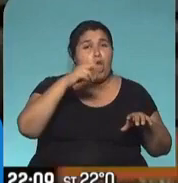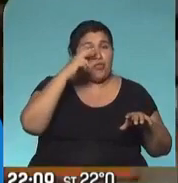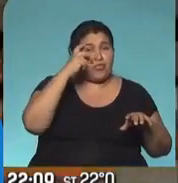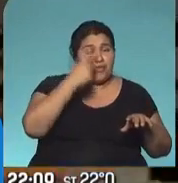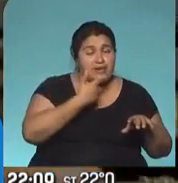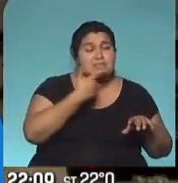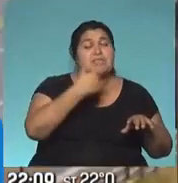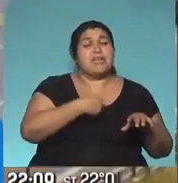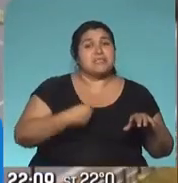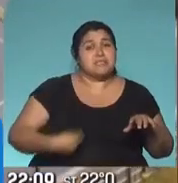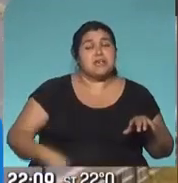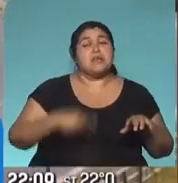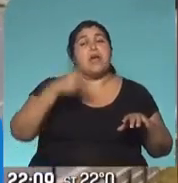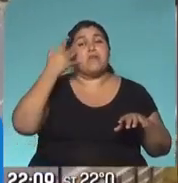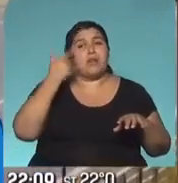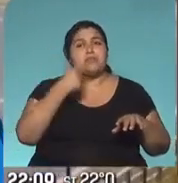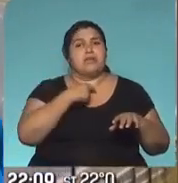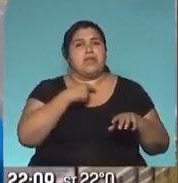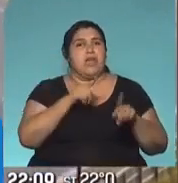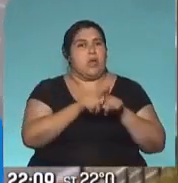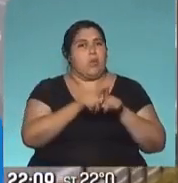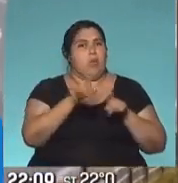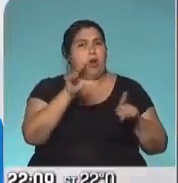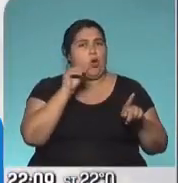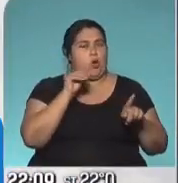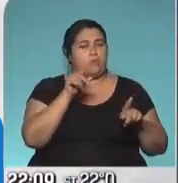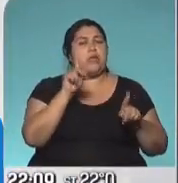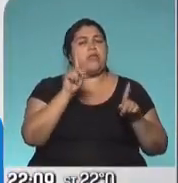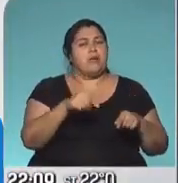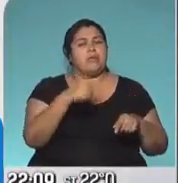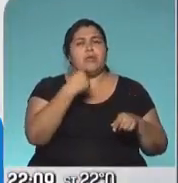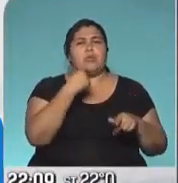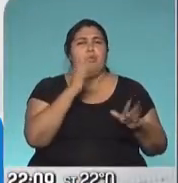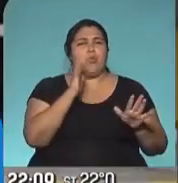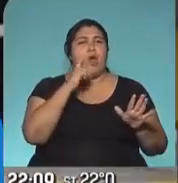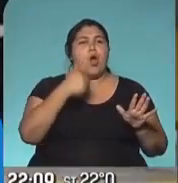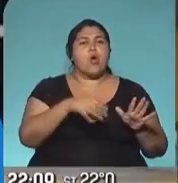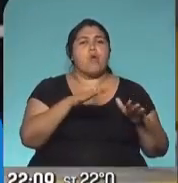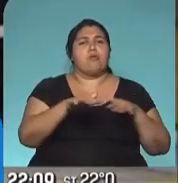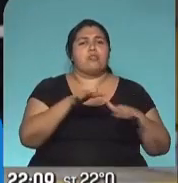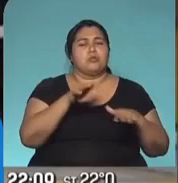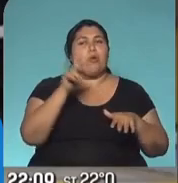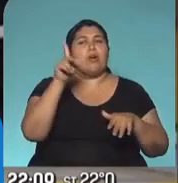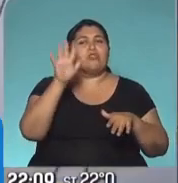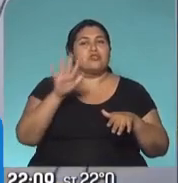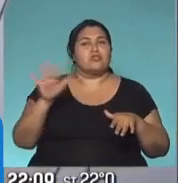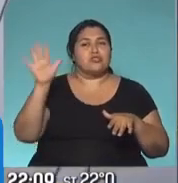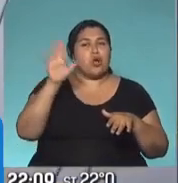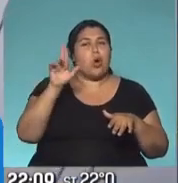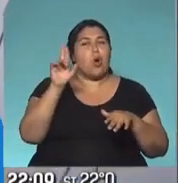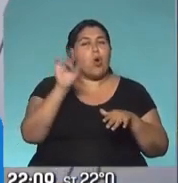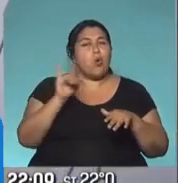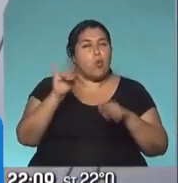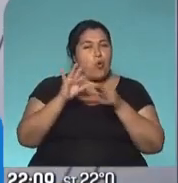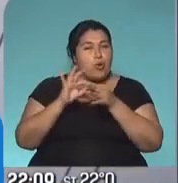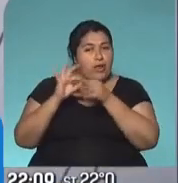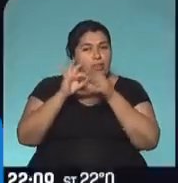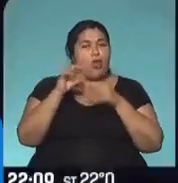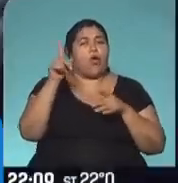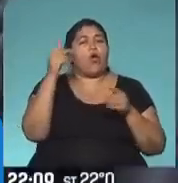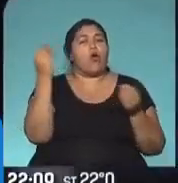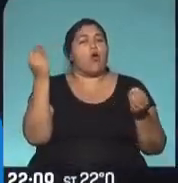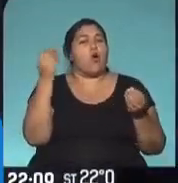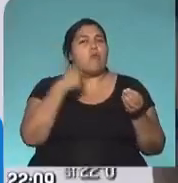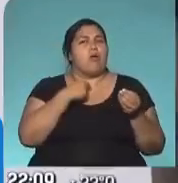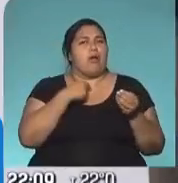y otras economías. Lo que seguirá siendo un enigma es el desempeño del Reino Unido, la quinta economía del mundo con este